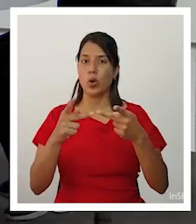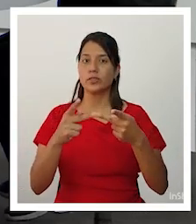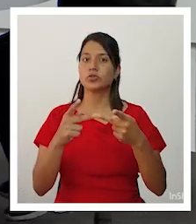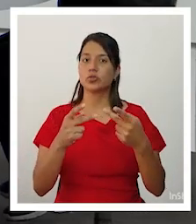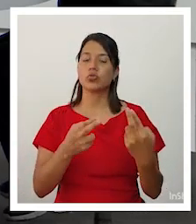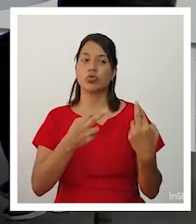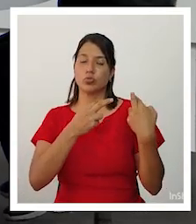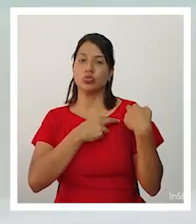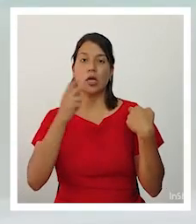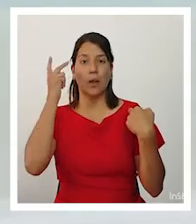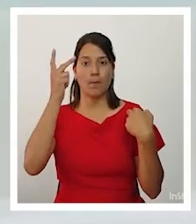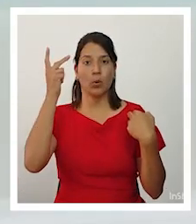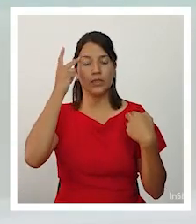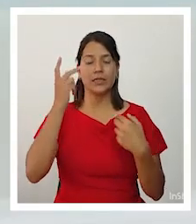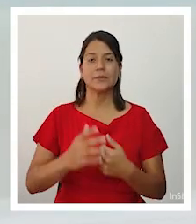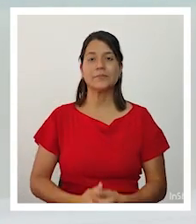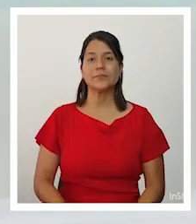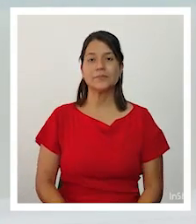responsabilidad política.